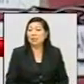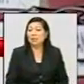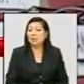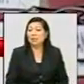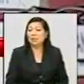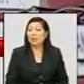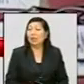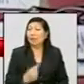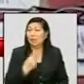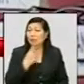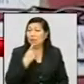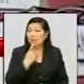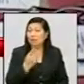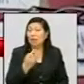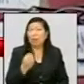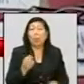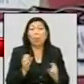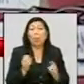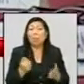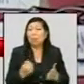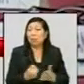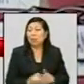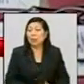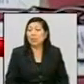y ligeramente el accidente.